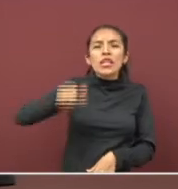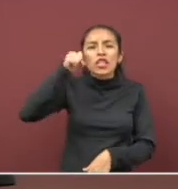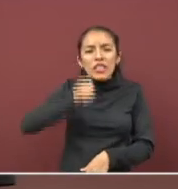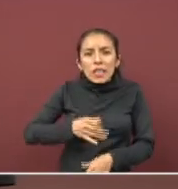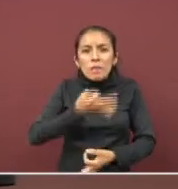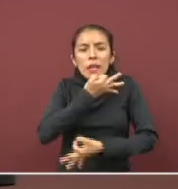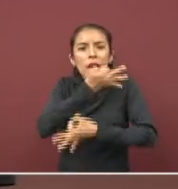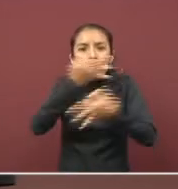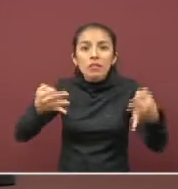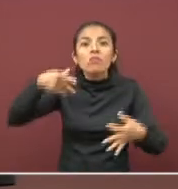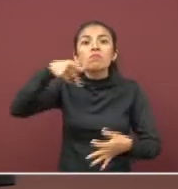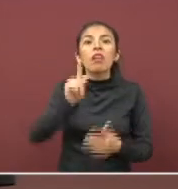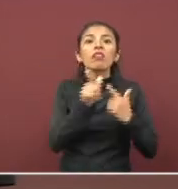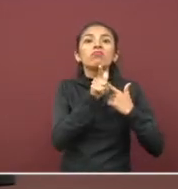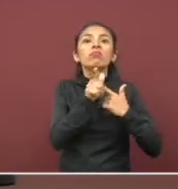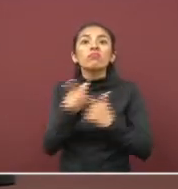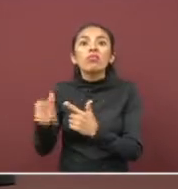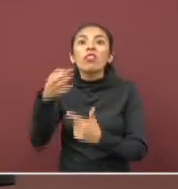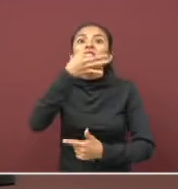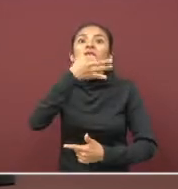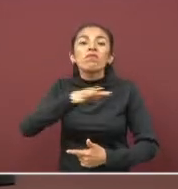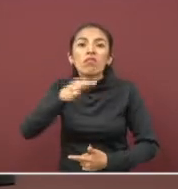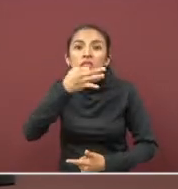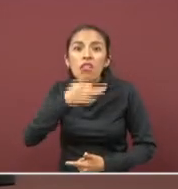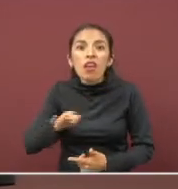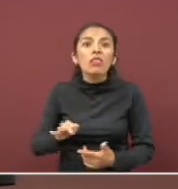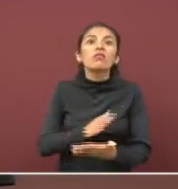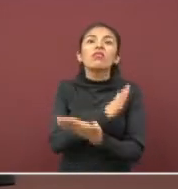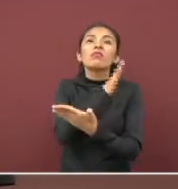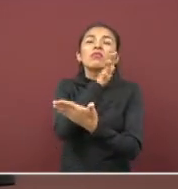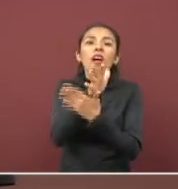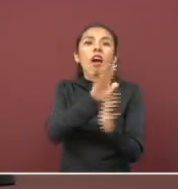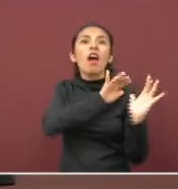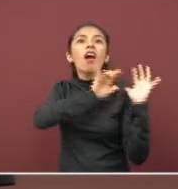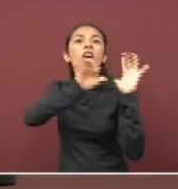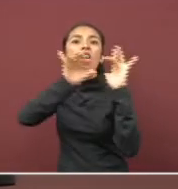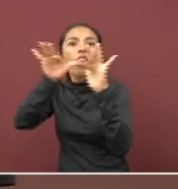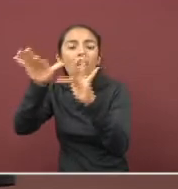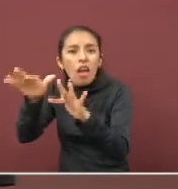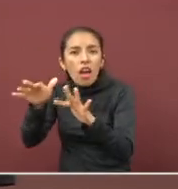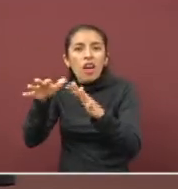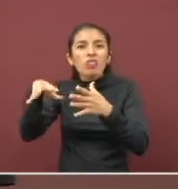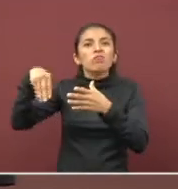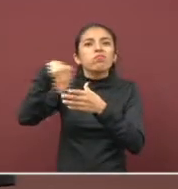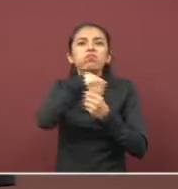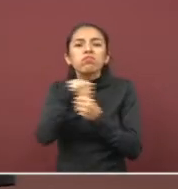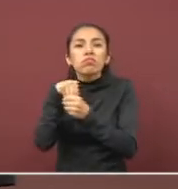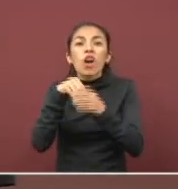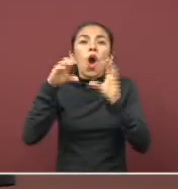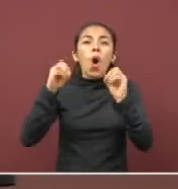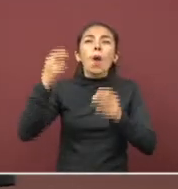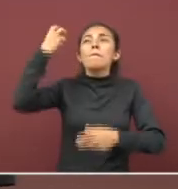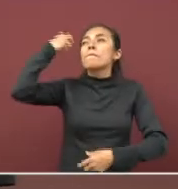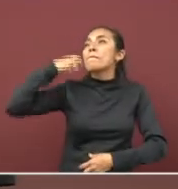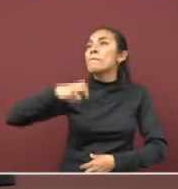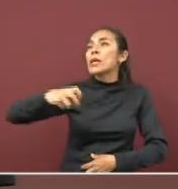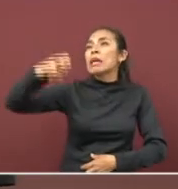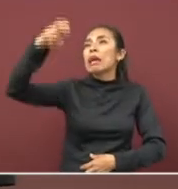provocan aglomeraciones en espacios públicos o están viajando de una ciudad